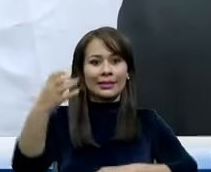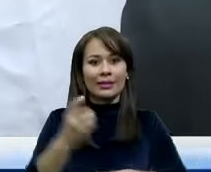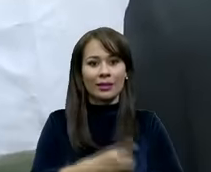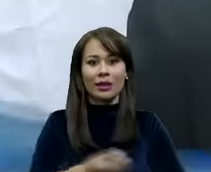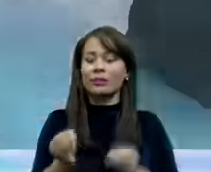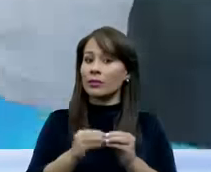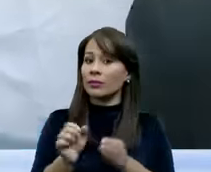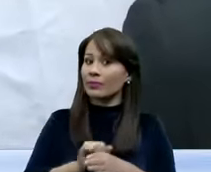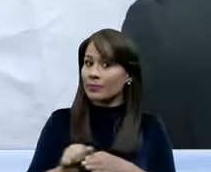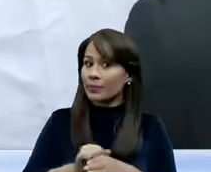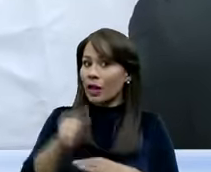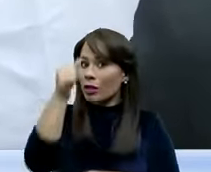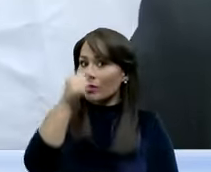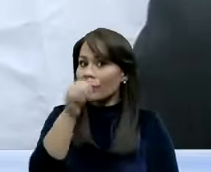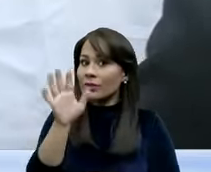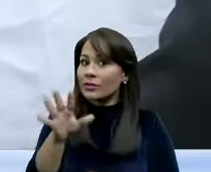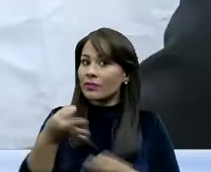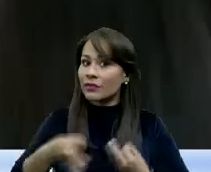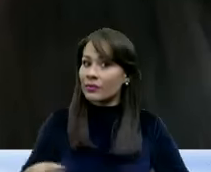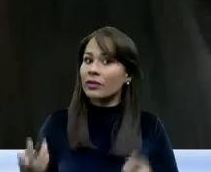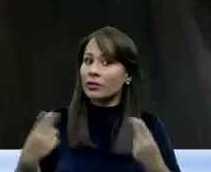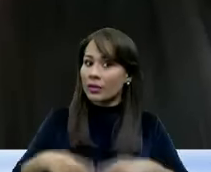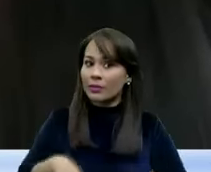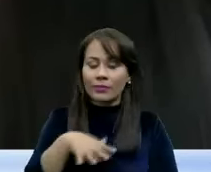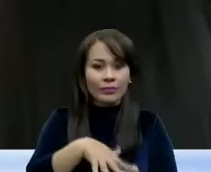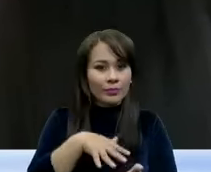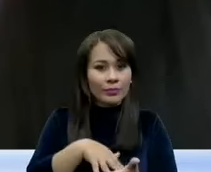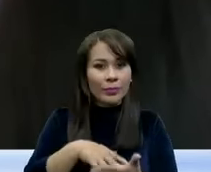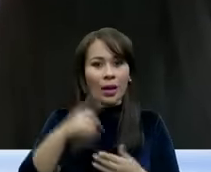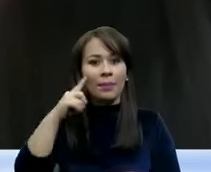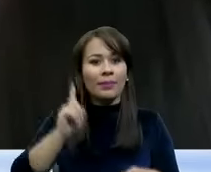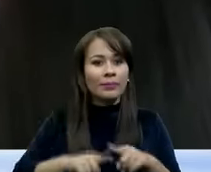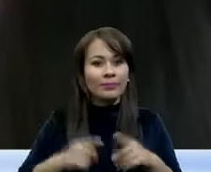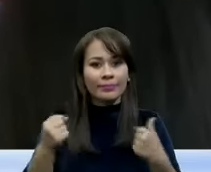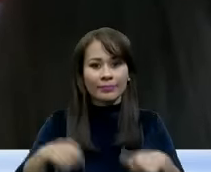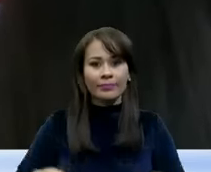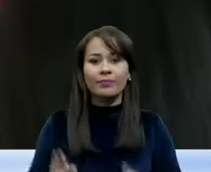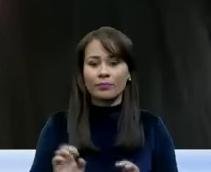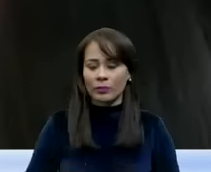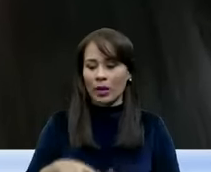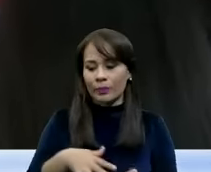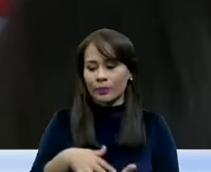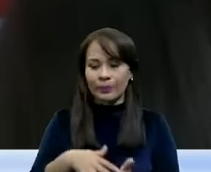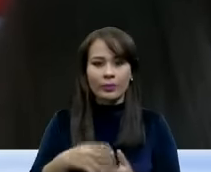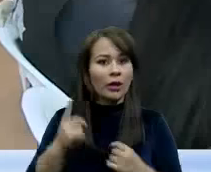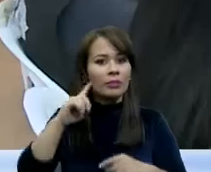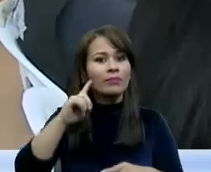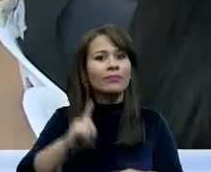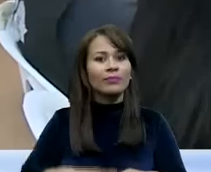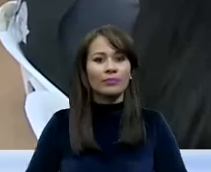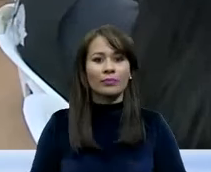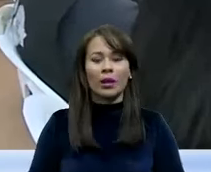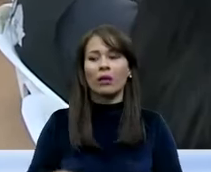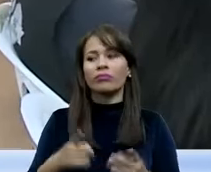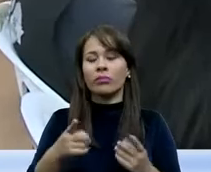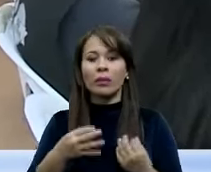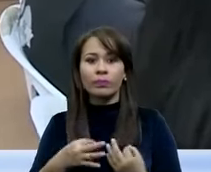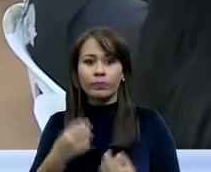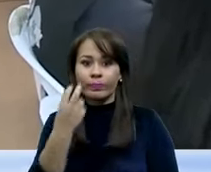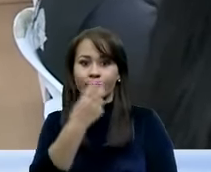simulacro el domingo 5 de febrero, pero también está dentro de nuestra planificación y los próximos días les daremos a conocer un